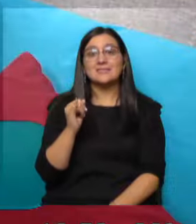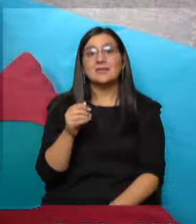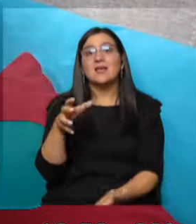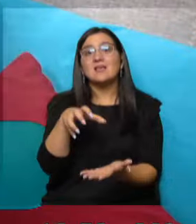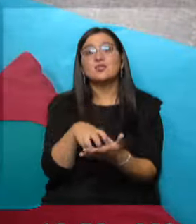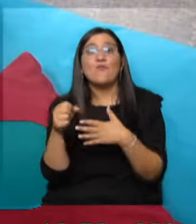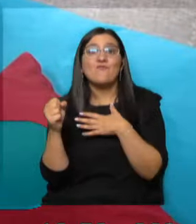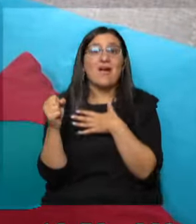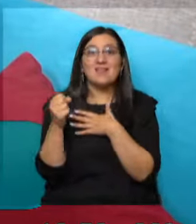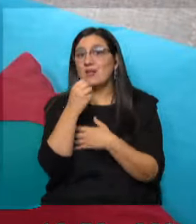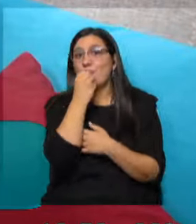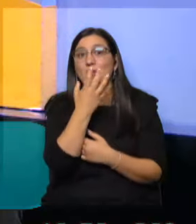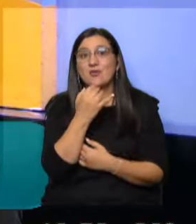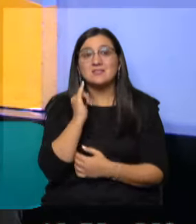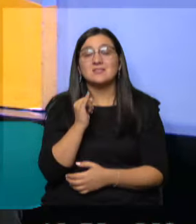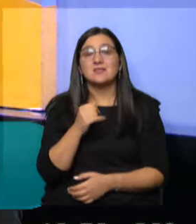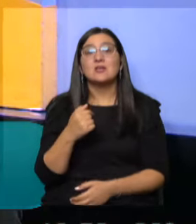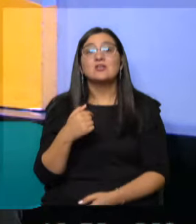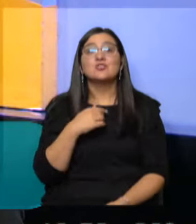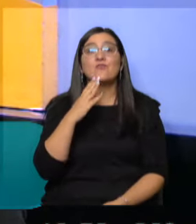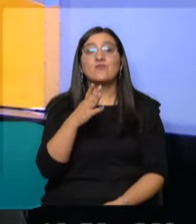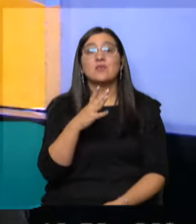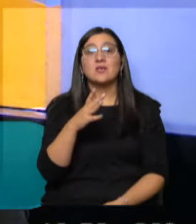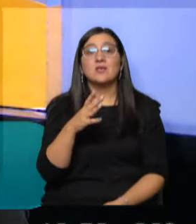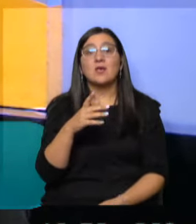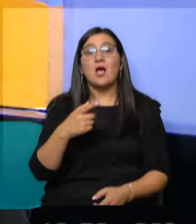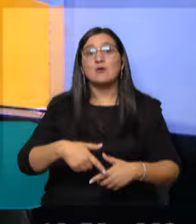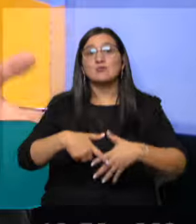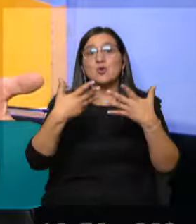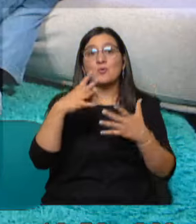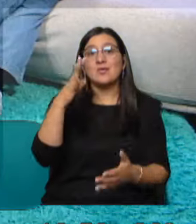mí es de los mejores. Yo hice un show de stripper ahí. ¿En serio? Bueno, sí.